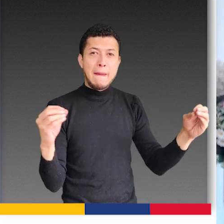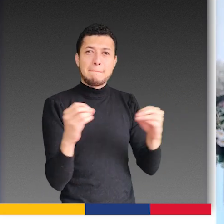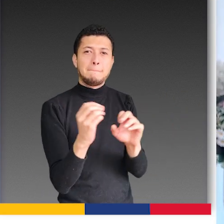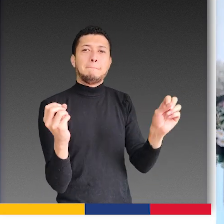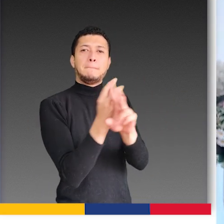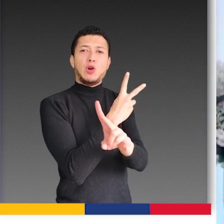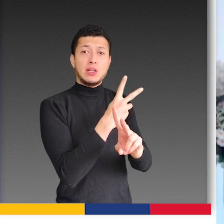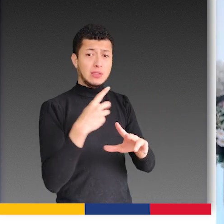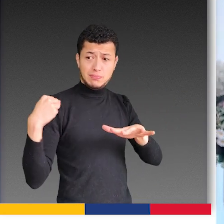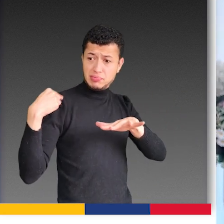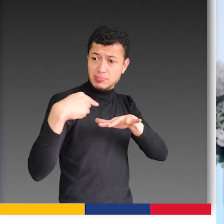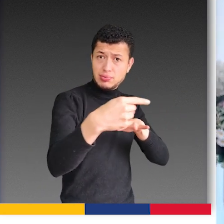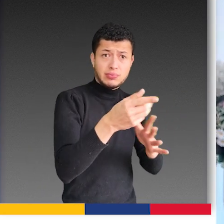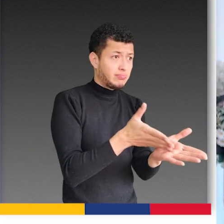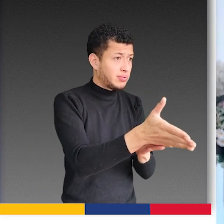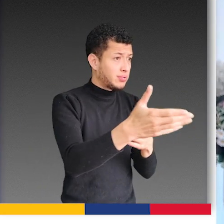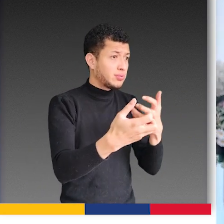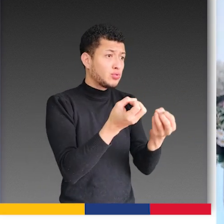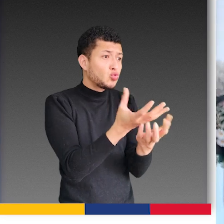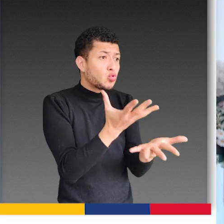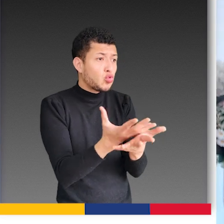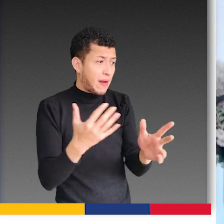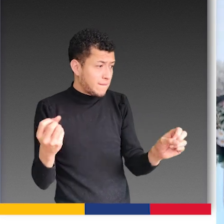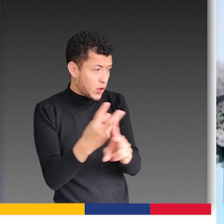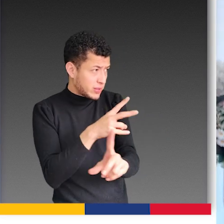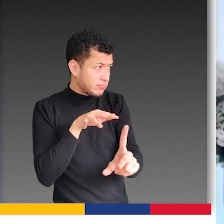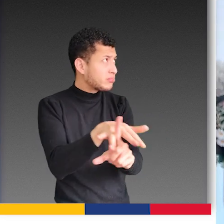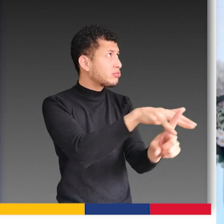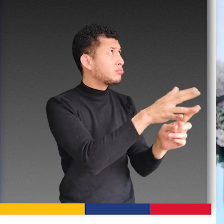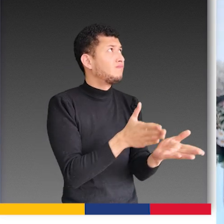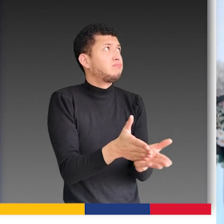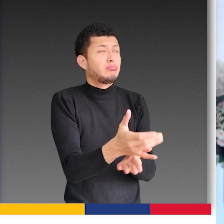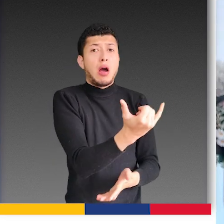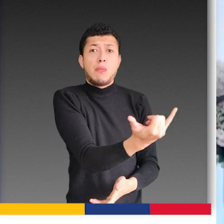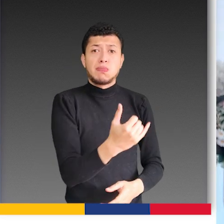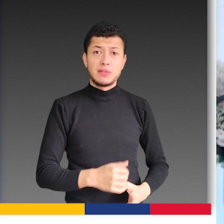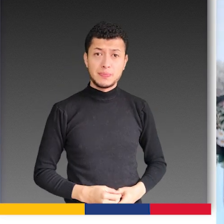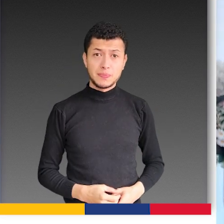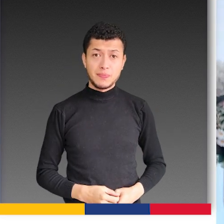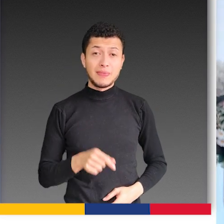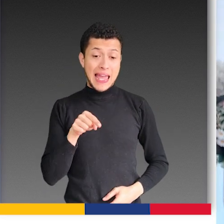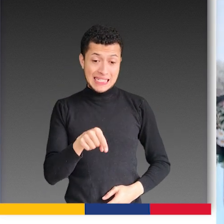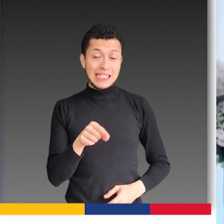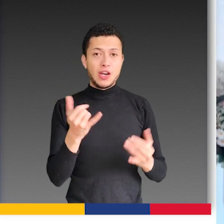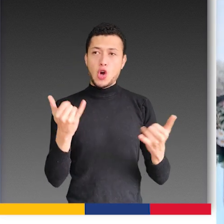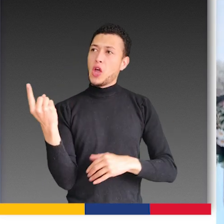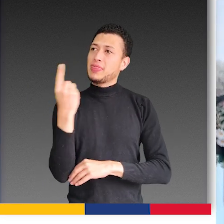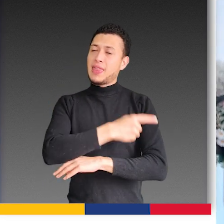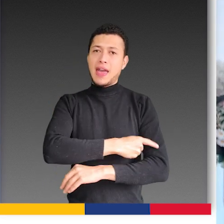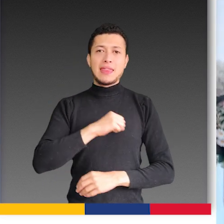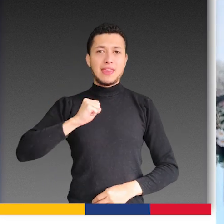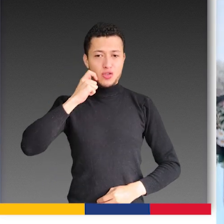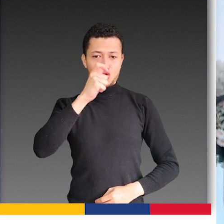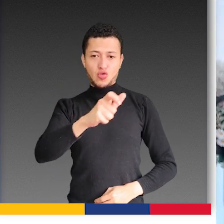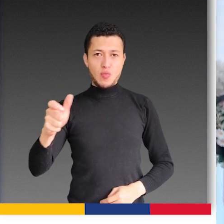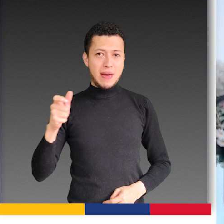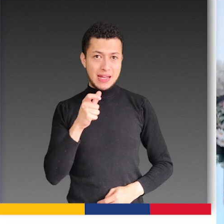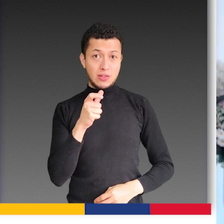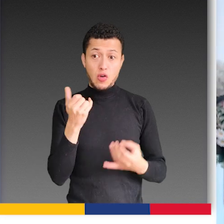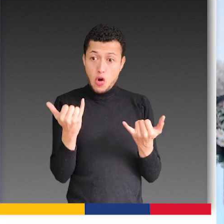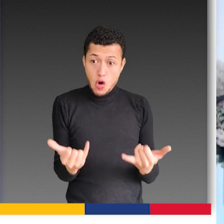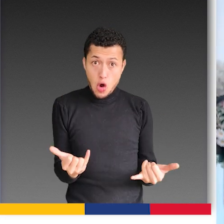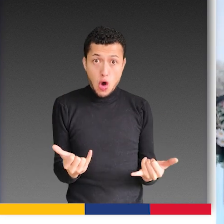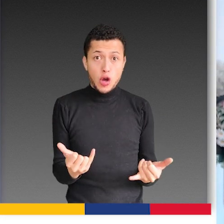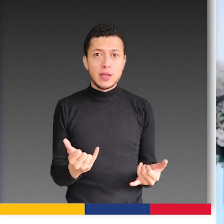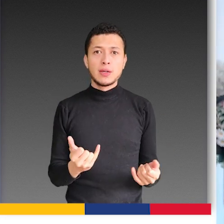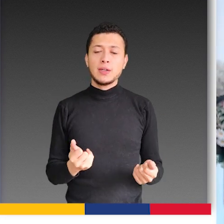peso del conflicto armado y de la violencia sistemática y estructural. En tal sentido, yo creo que hoy, Día de